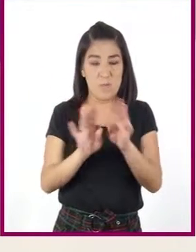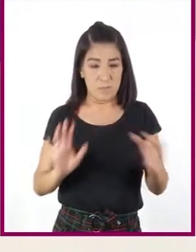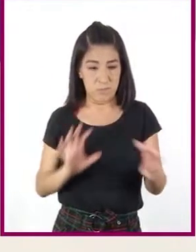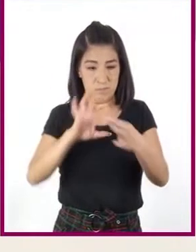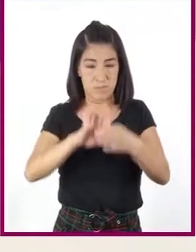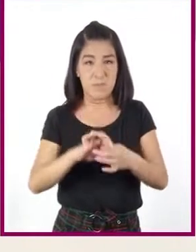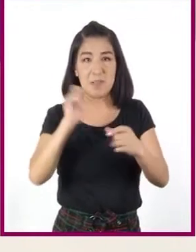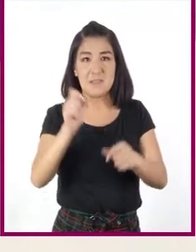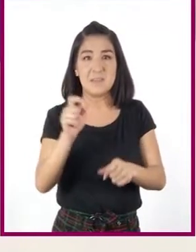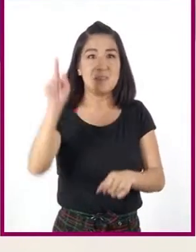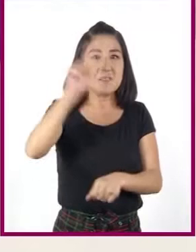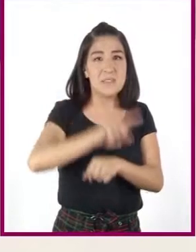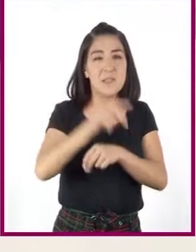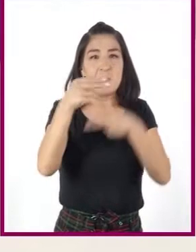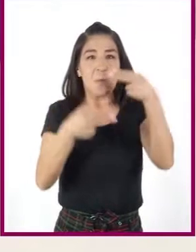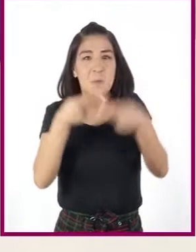profesor?